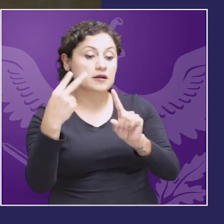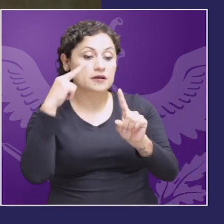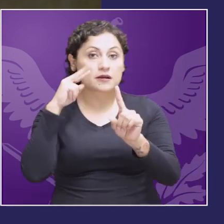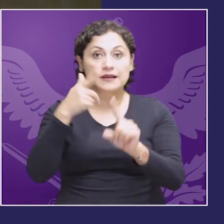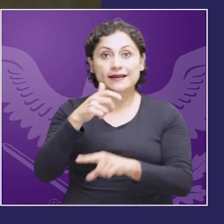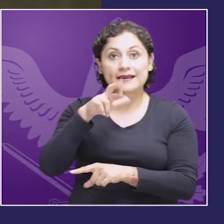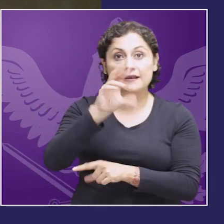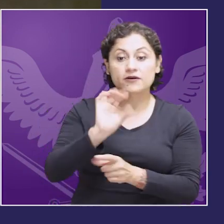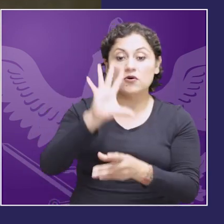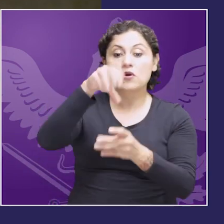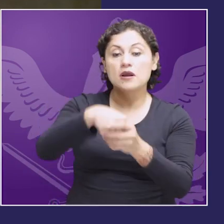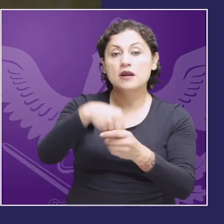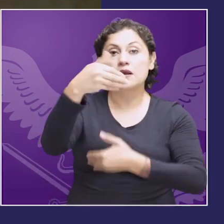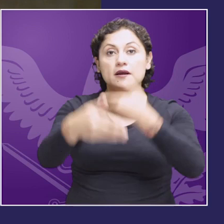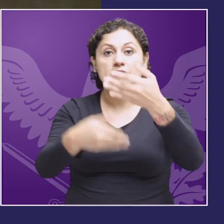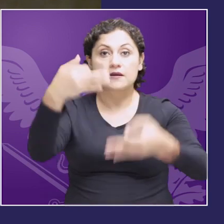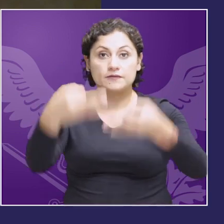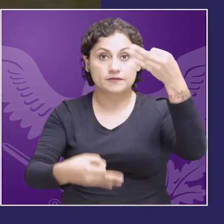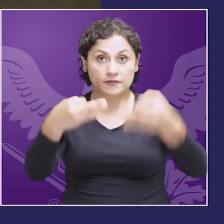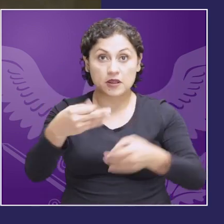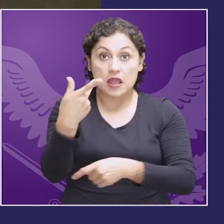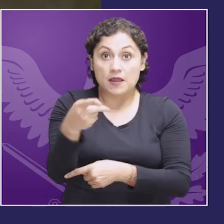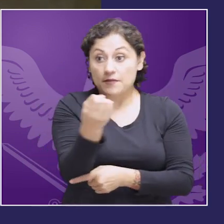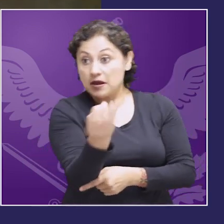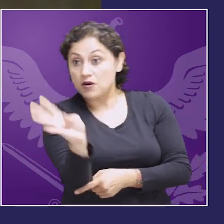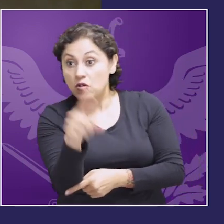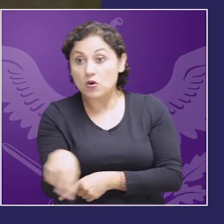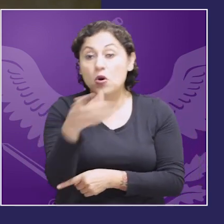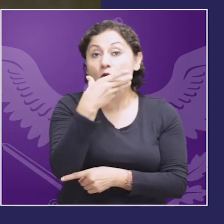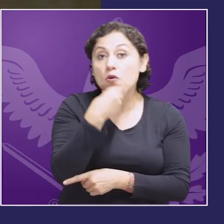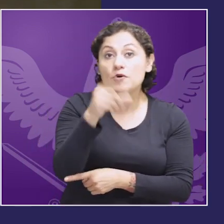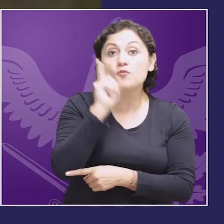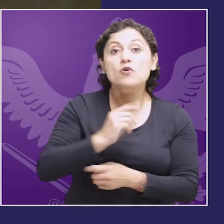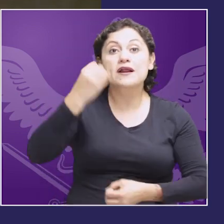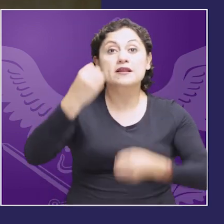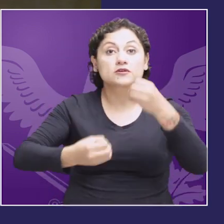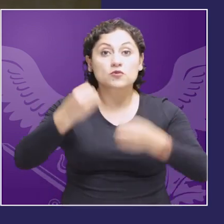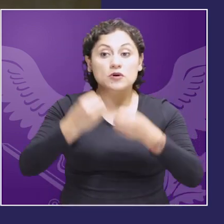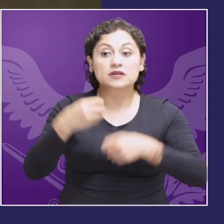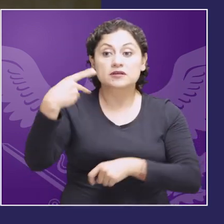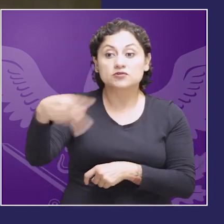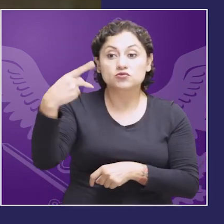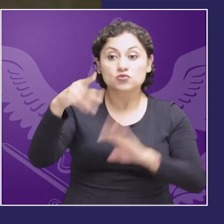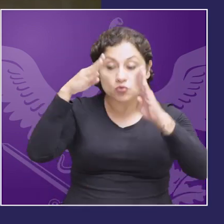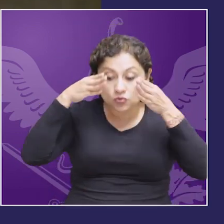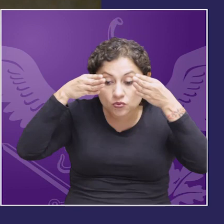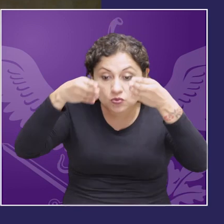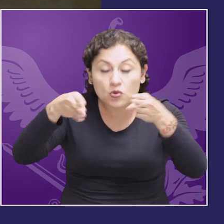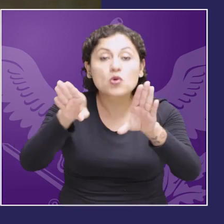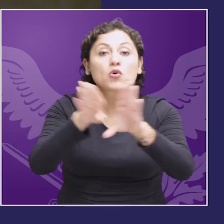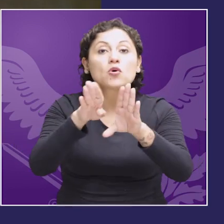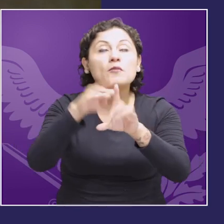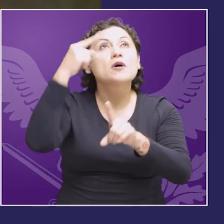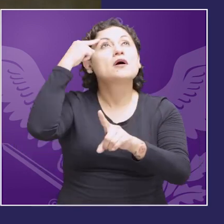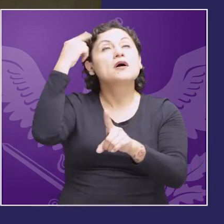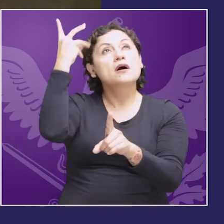género, pero la manera de interiorizarlo en los jueces y juezas es a través de